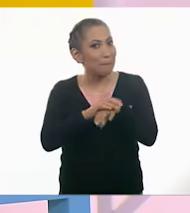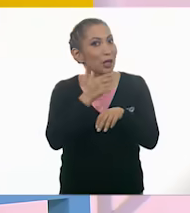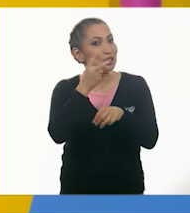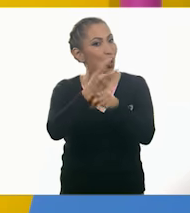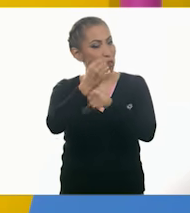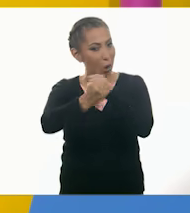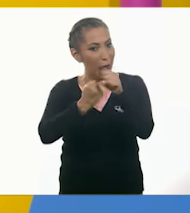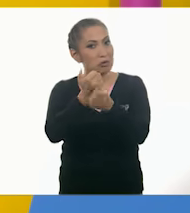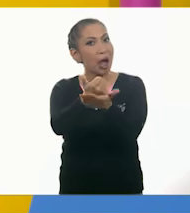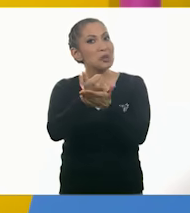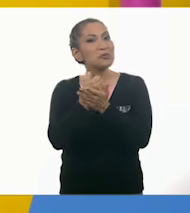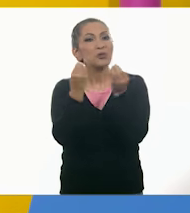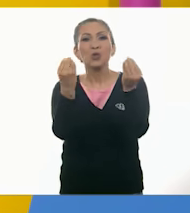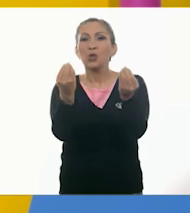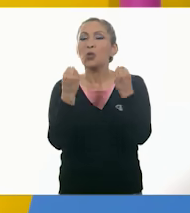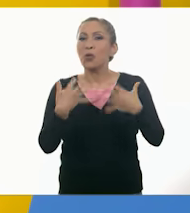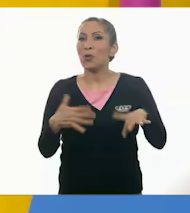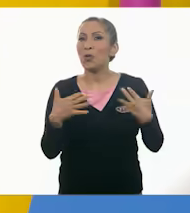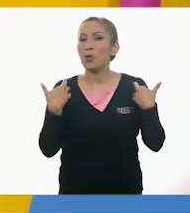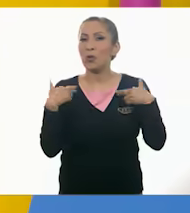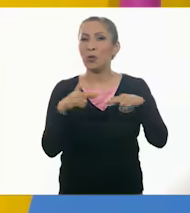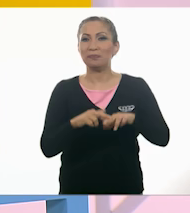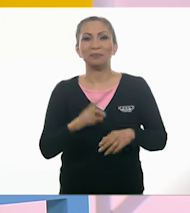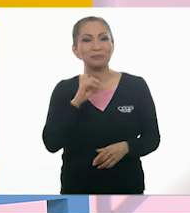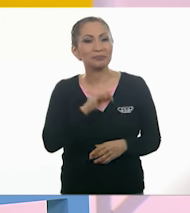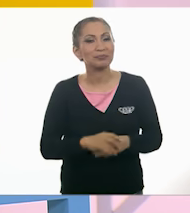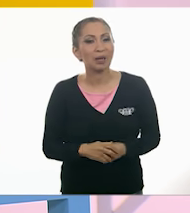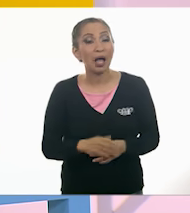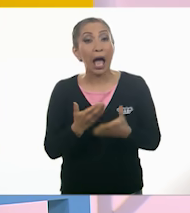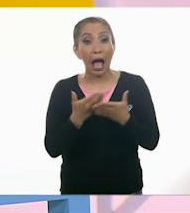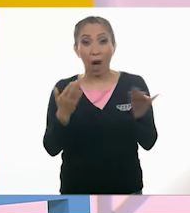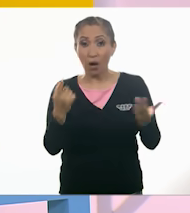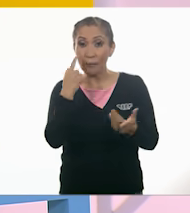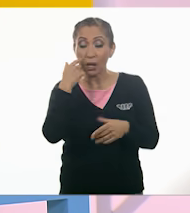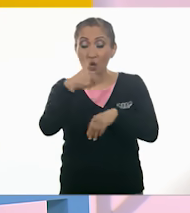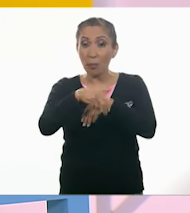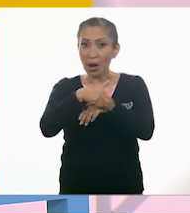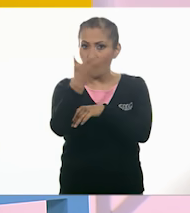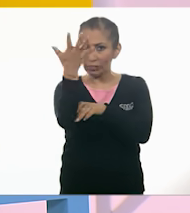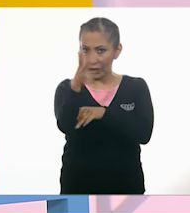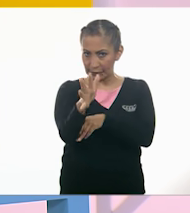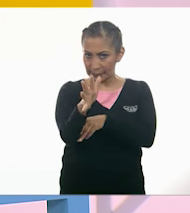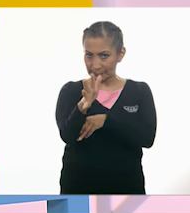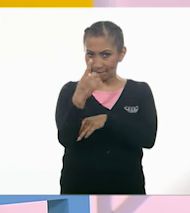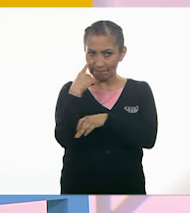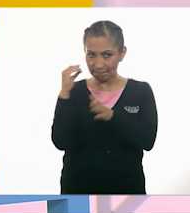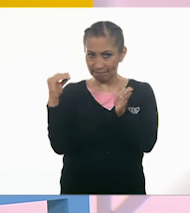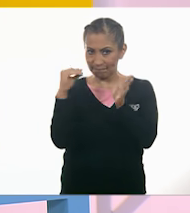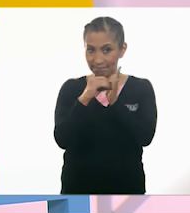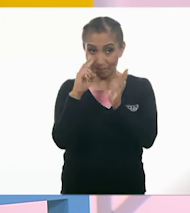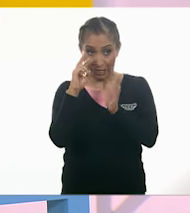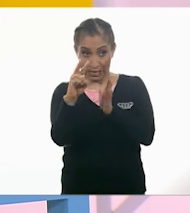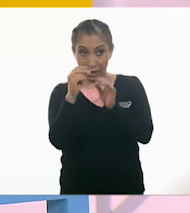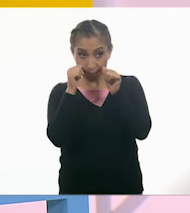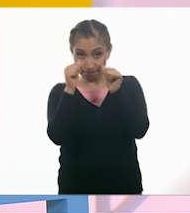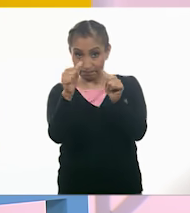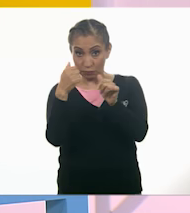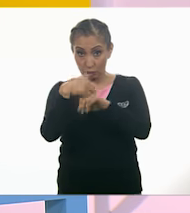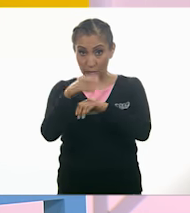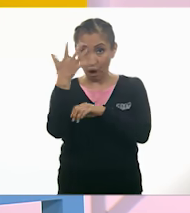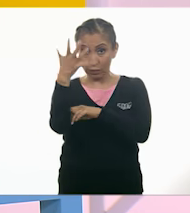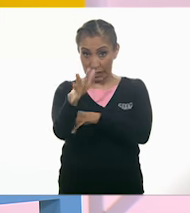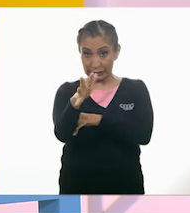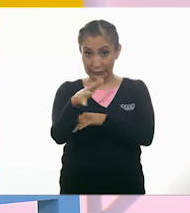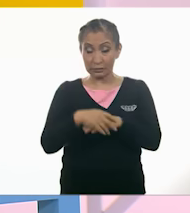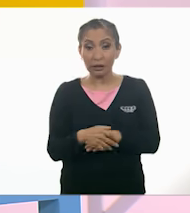segundo grado me están ayudando muchísimo, maestra. Así es. Ahora vamos a poner el número 10. Ajá. ¿Ya vieron, niñas y niños?